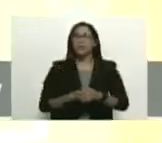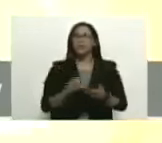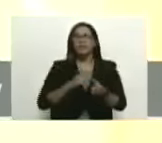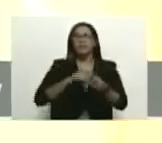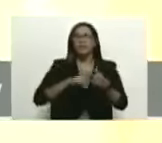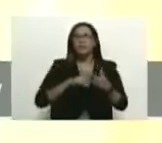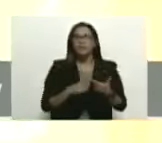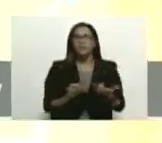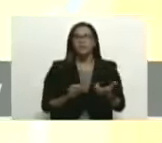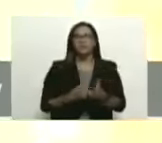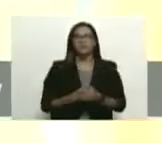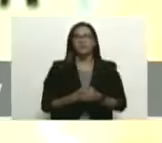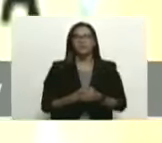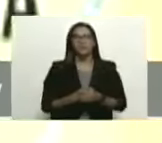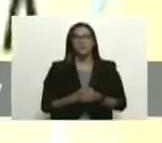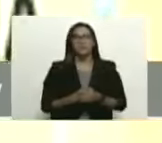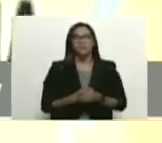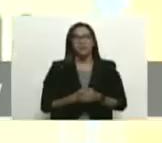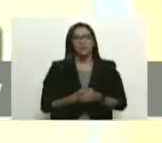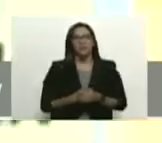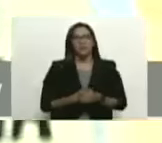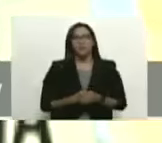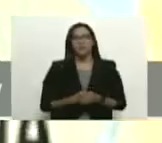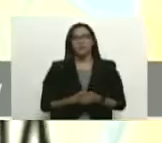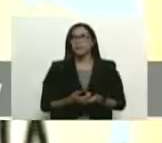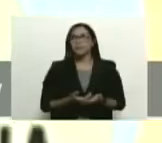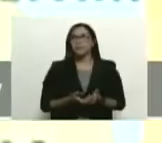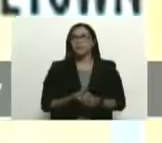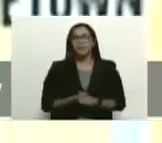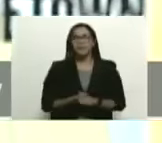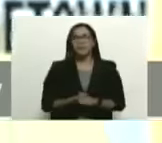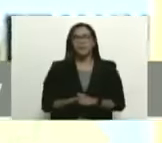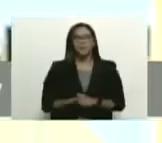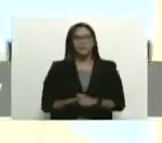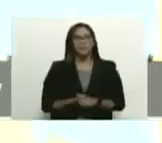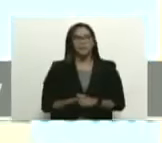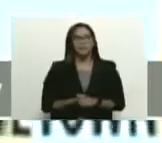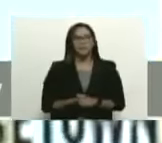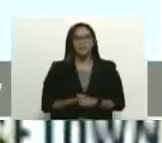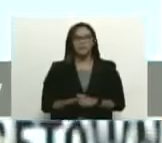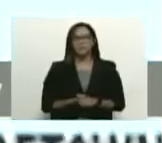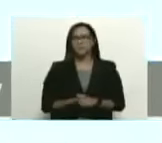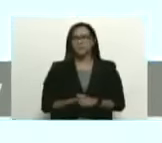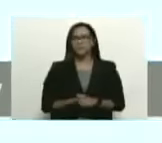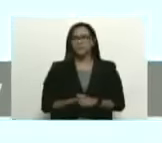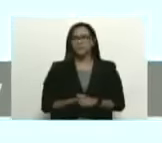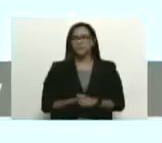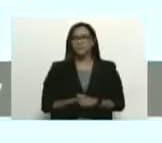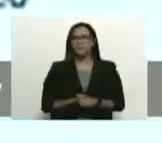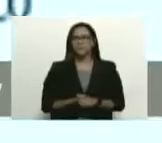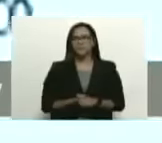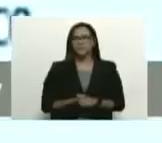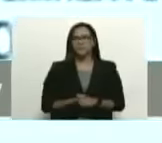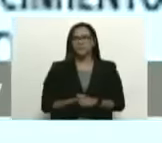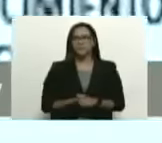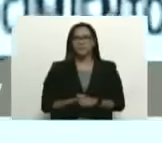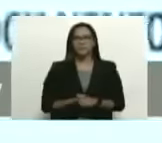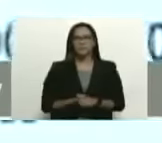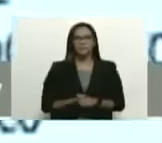un tribunal de árbitros, que no es un tribunal normal, sino solamente para esta ocasión, con unas reglas que se crearon en 1897 para ver de quién era